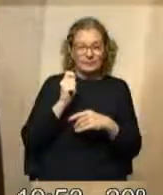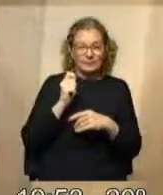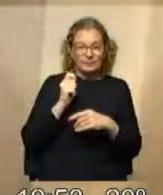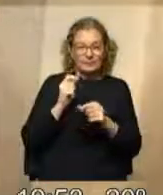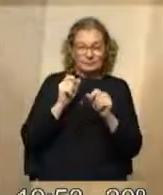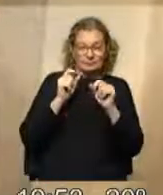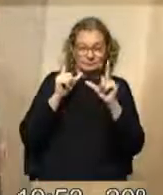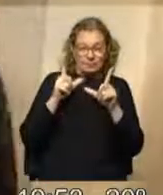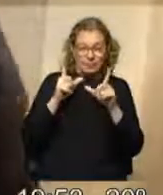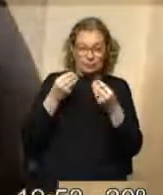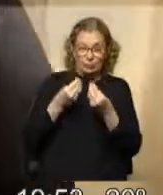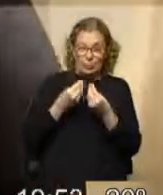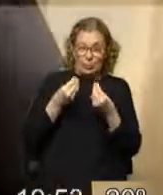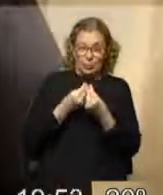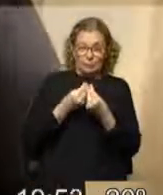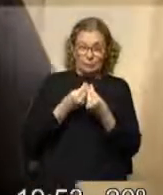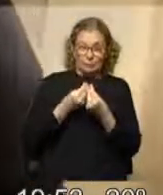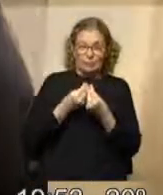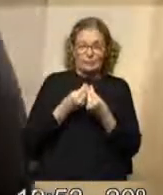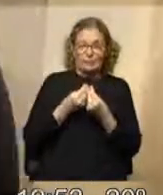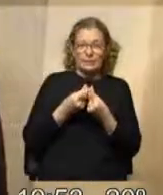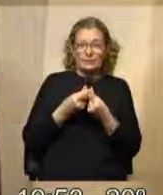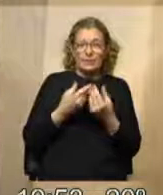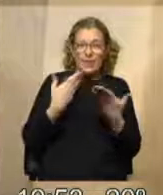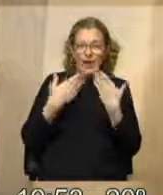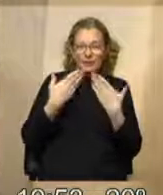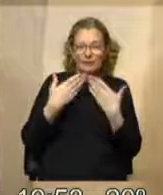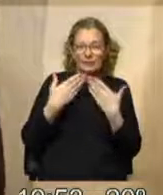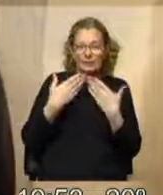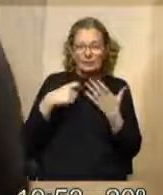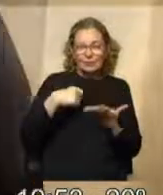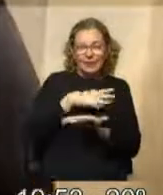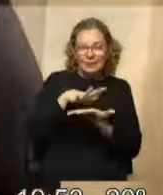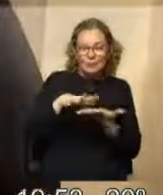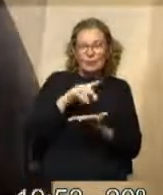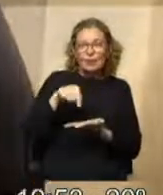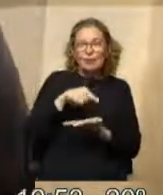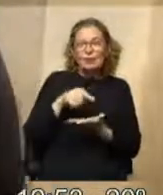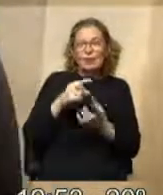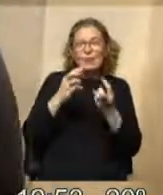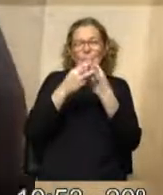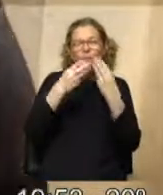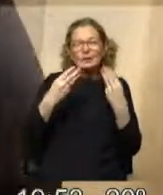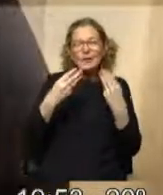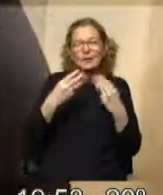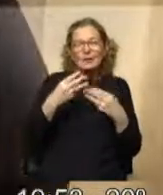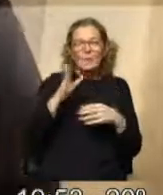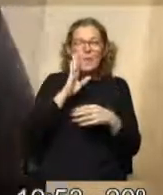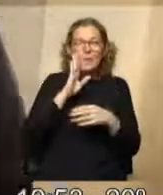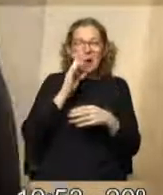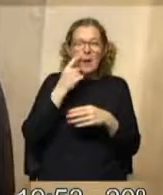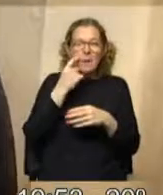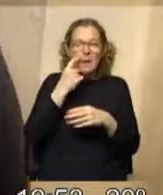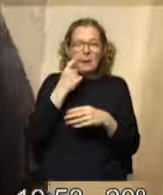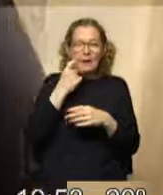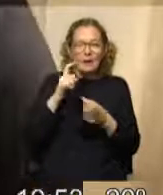Los impactos son devastadores, en realidad, porque nosotros estamos hablando de una situación donde, por lo general, el progenitor, o sea, su padre,